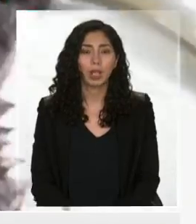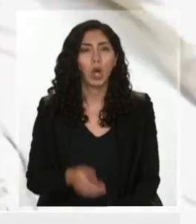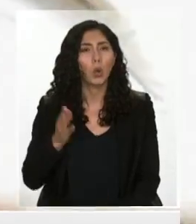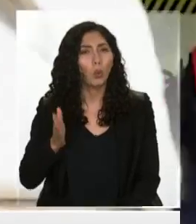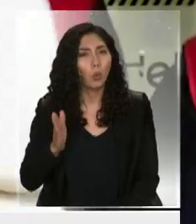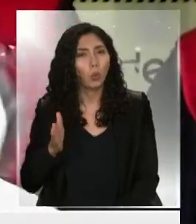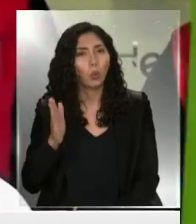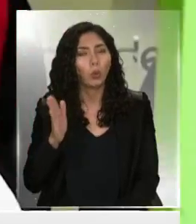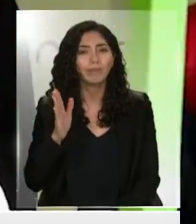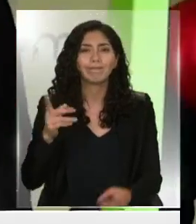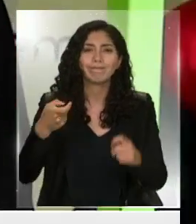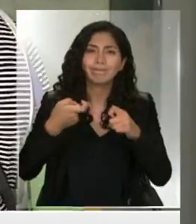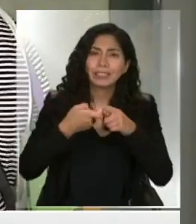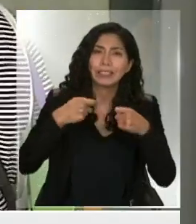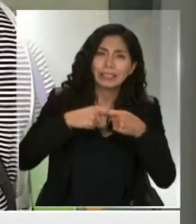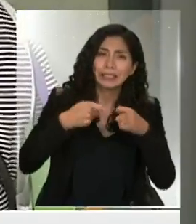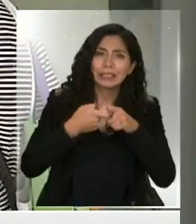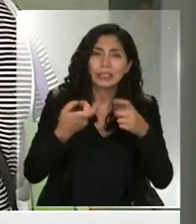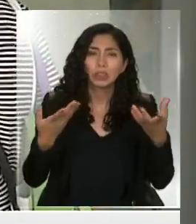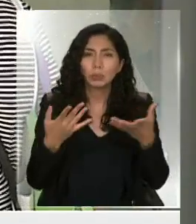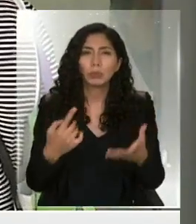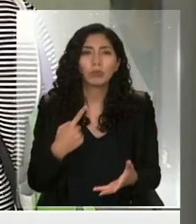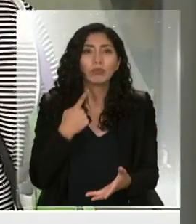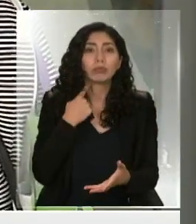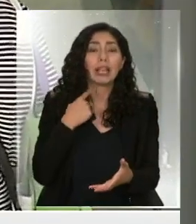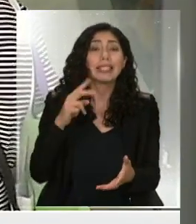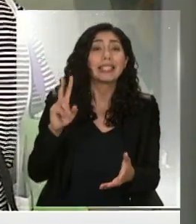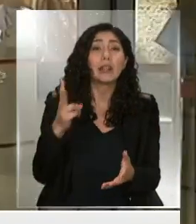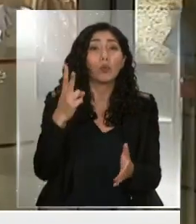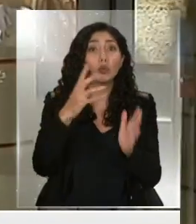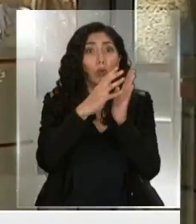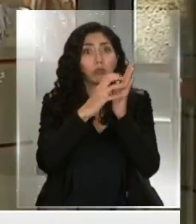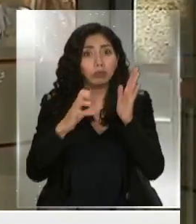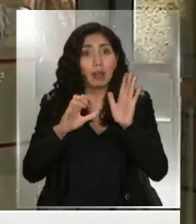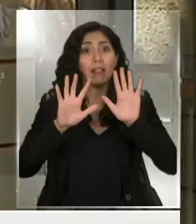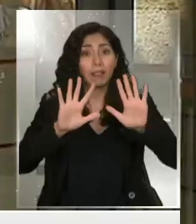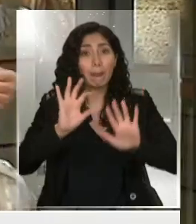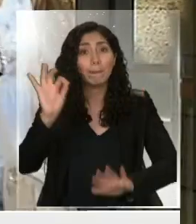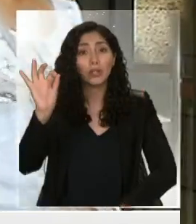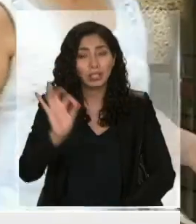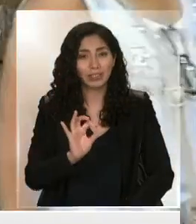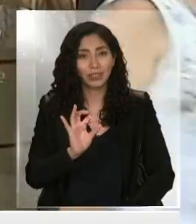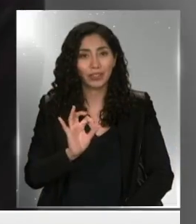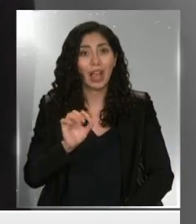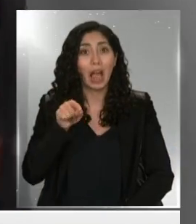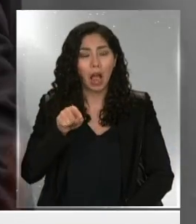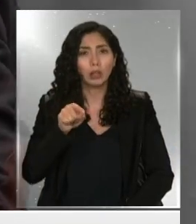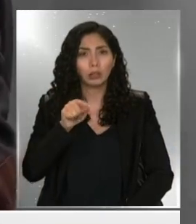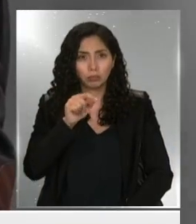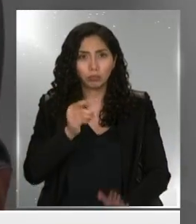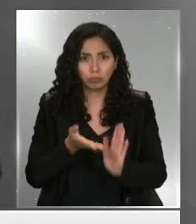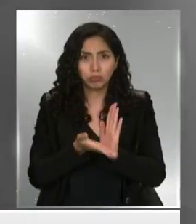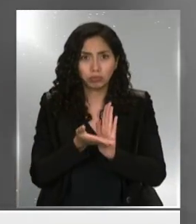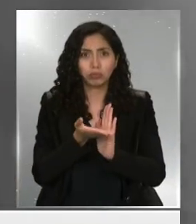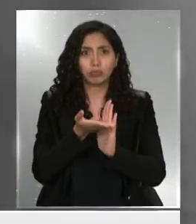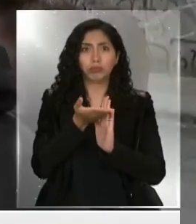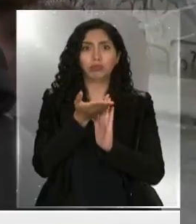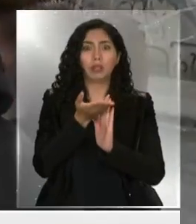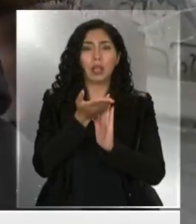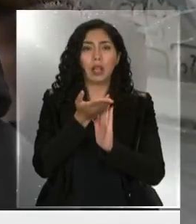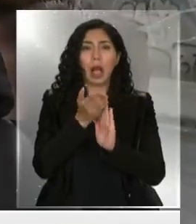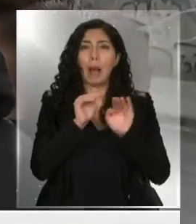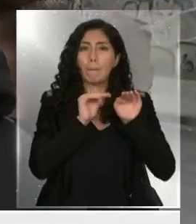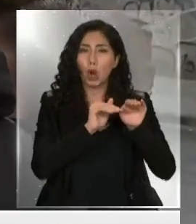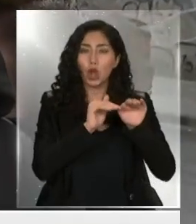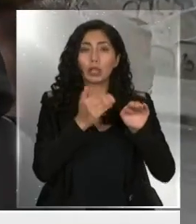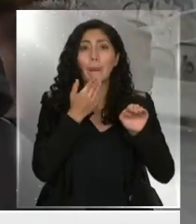Continúa el debate sobre los efectos de un segundo retiro del 10% y con ello aumentan los argumentos a favor y en